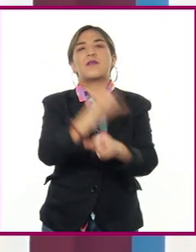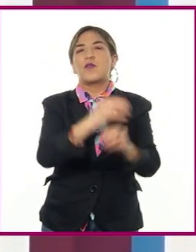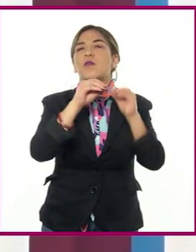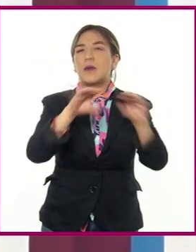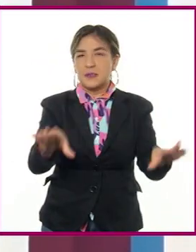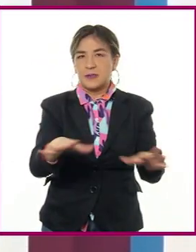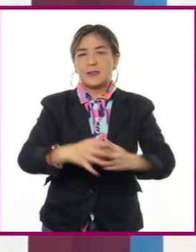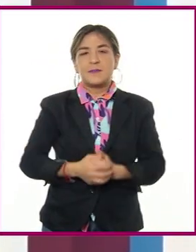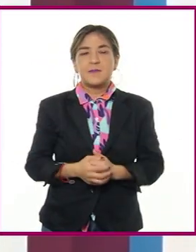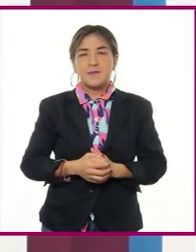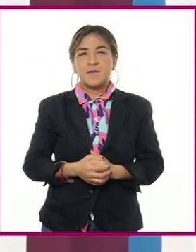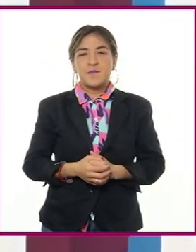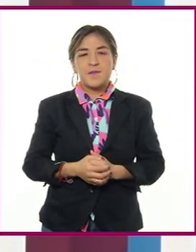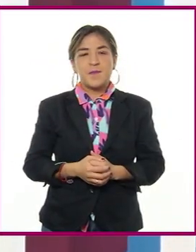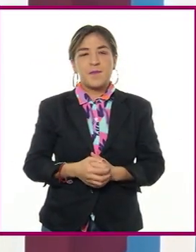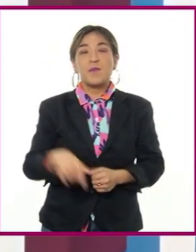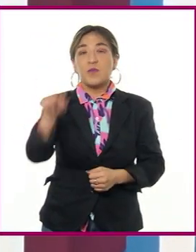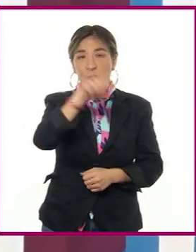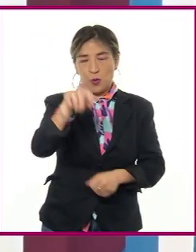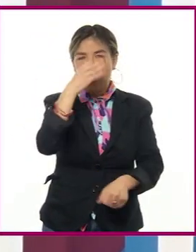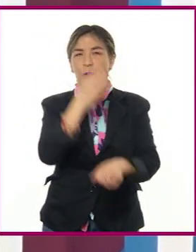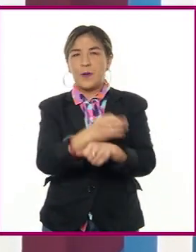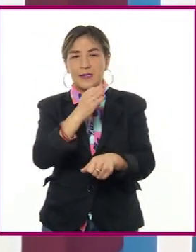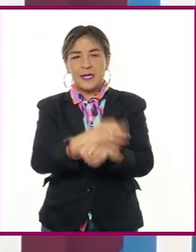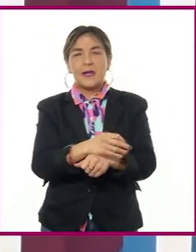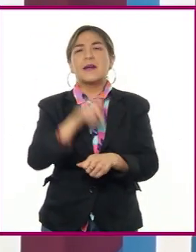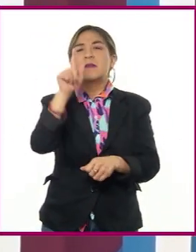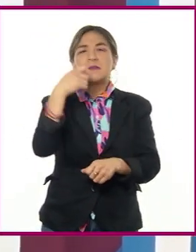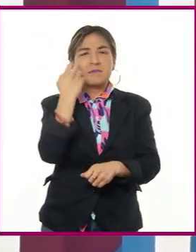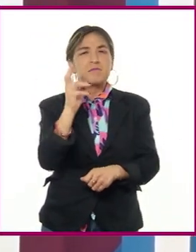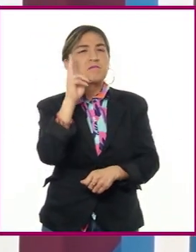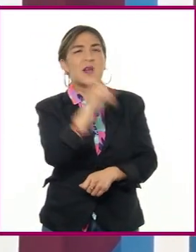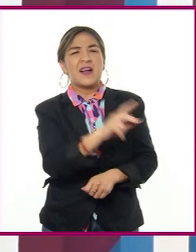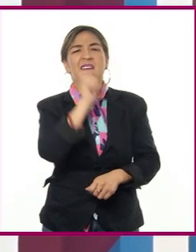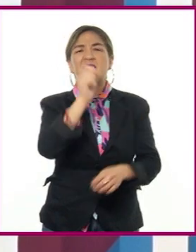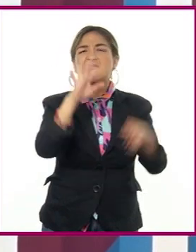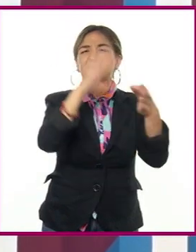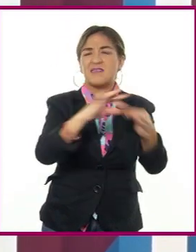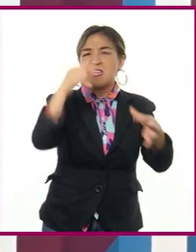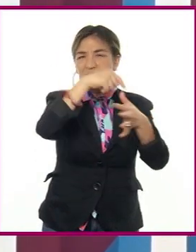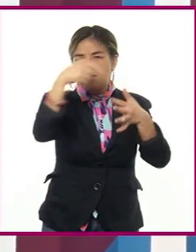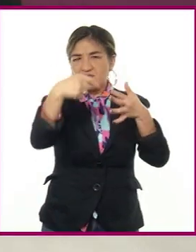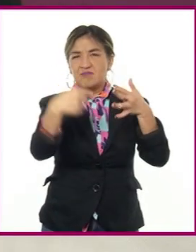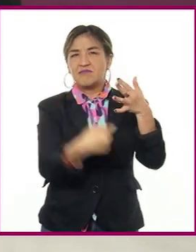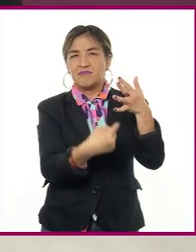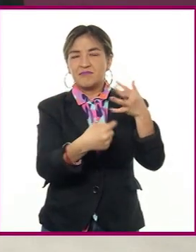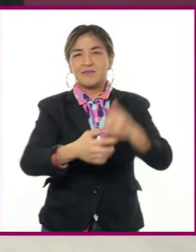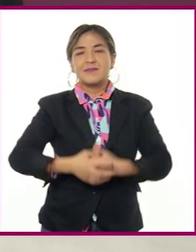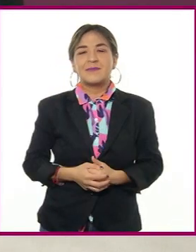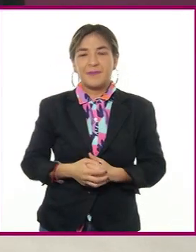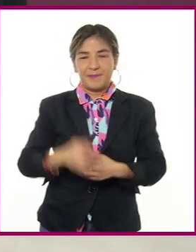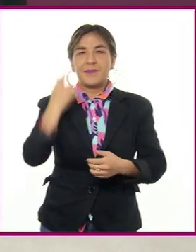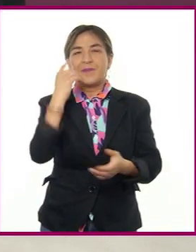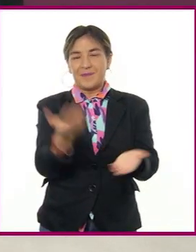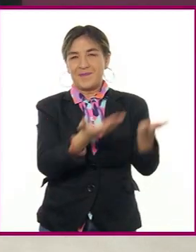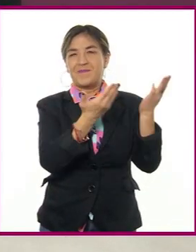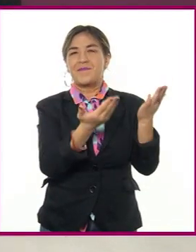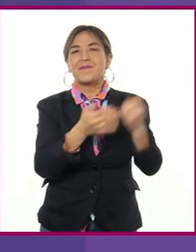información. ¿Les parece bien si escuchamos de qué se trata cada uno de ellos?